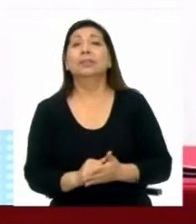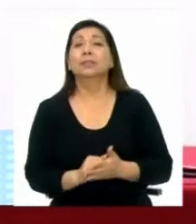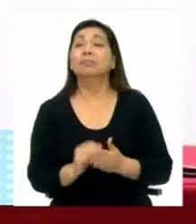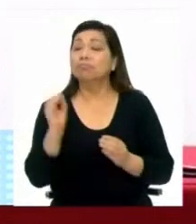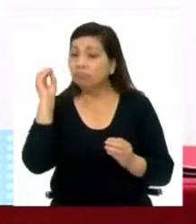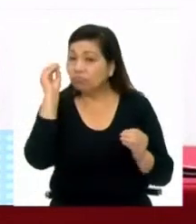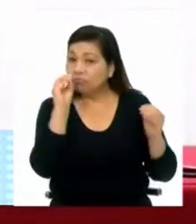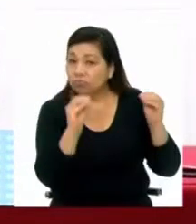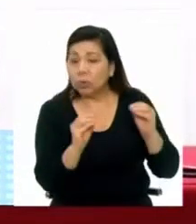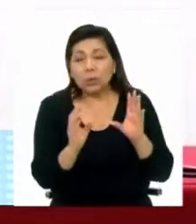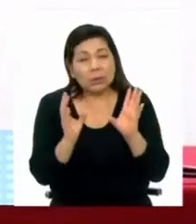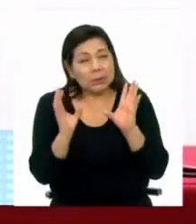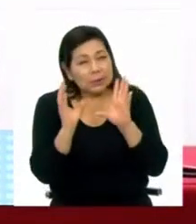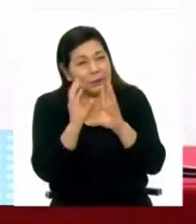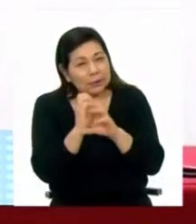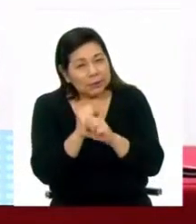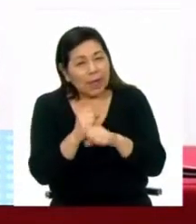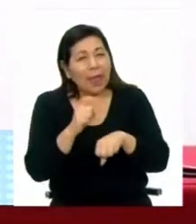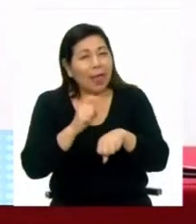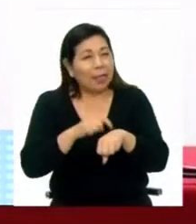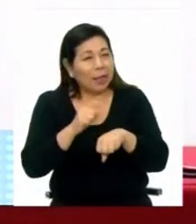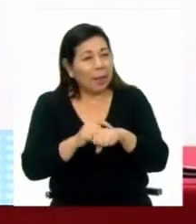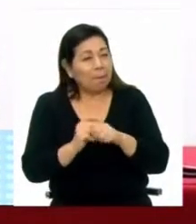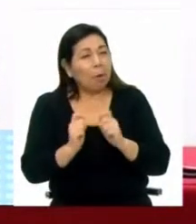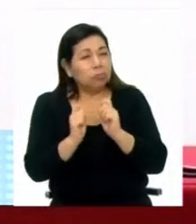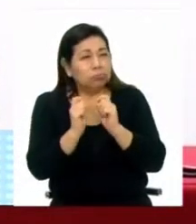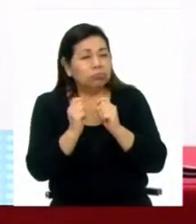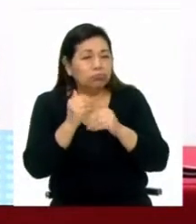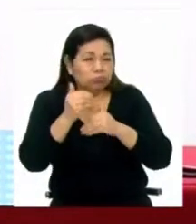para poder acortar y ajustar los plazos en que se